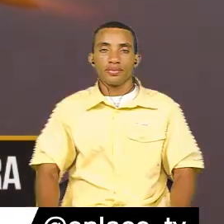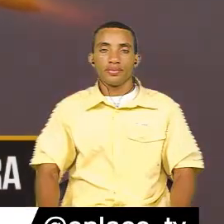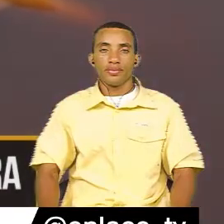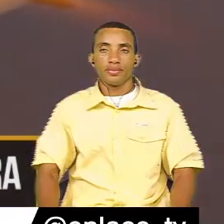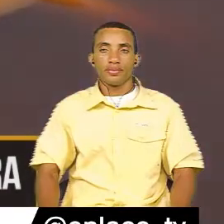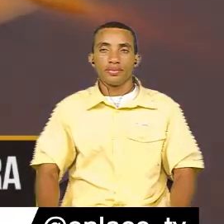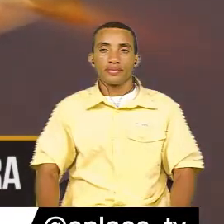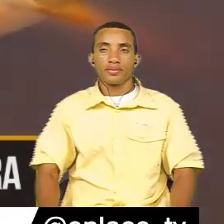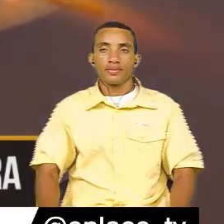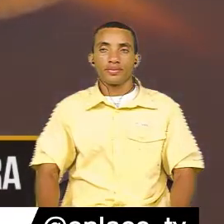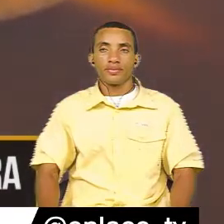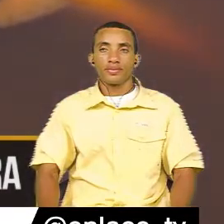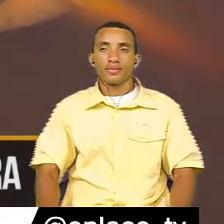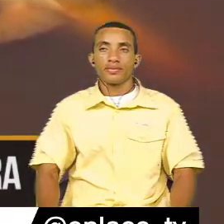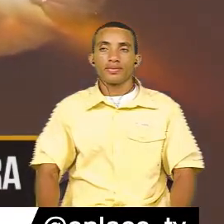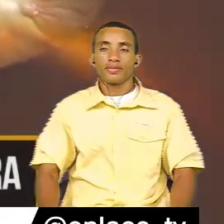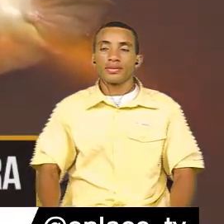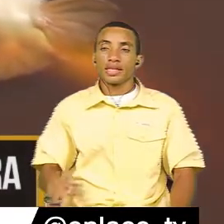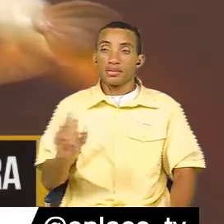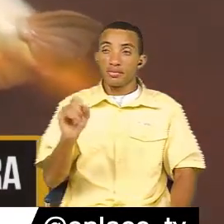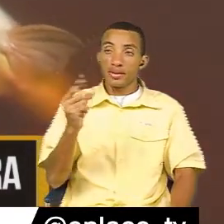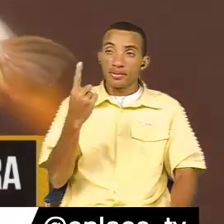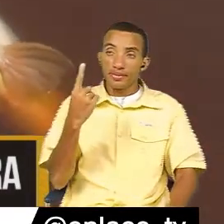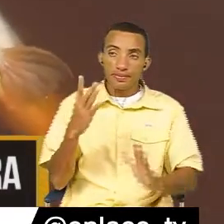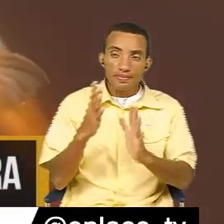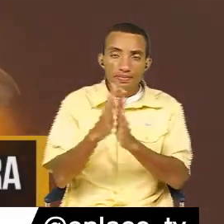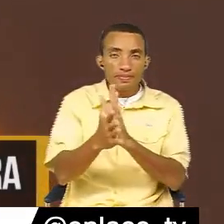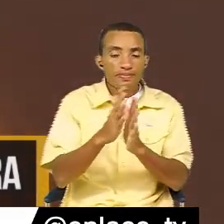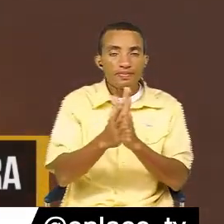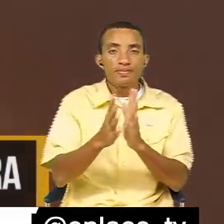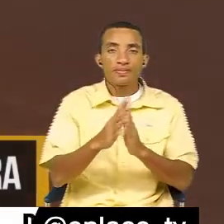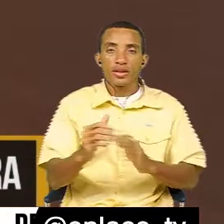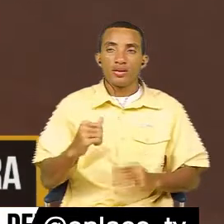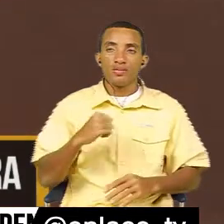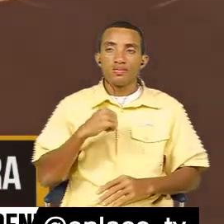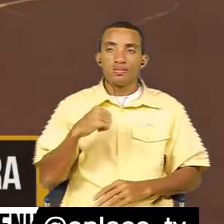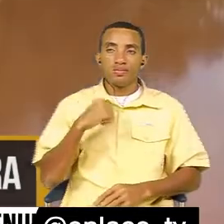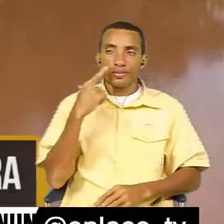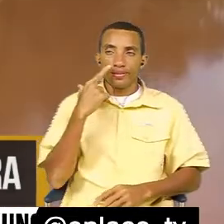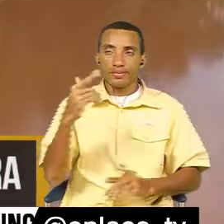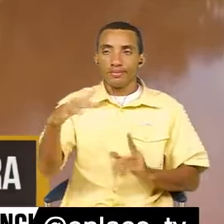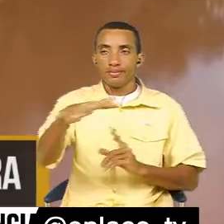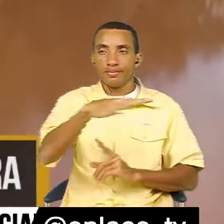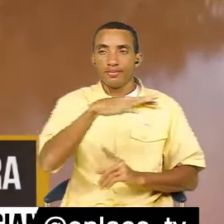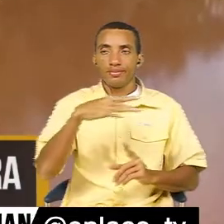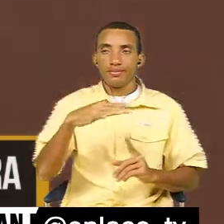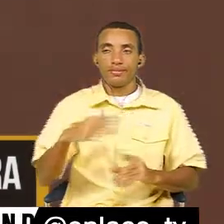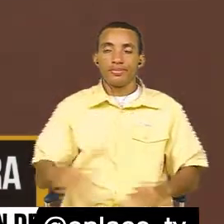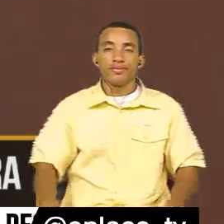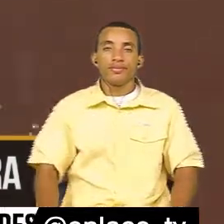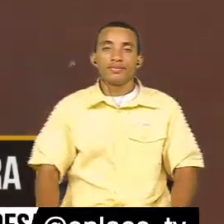La cascajera es el primer reporte que tenemos relacionado con esta situación.